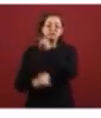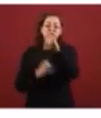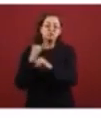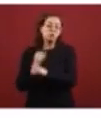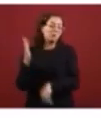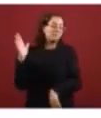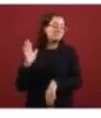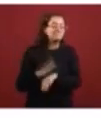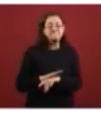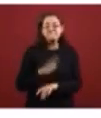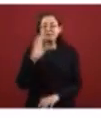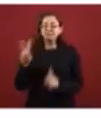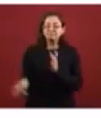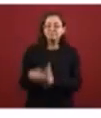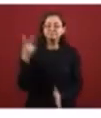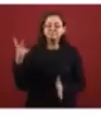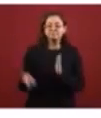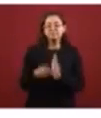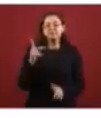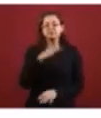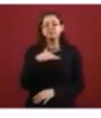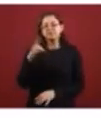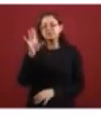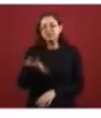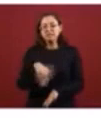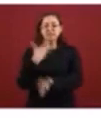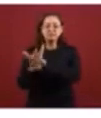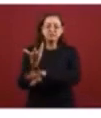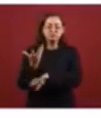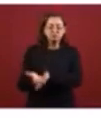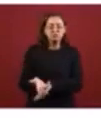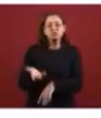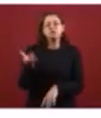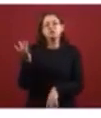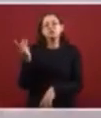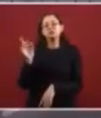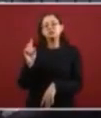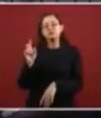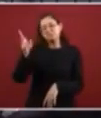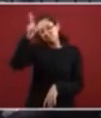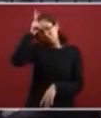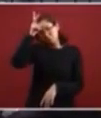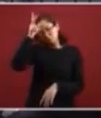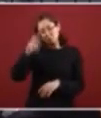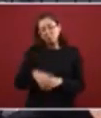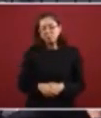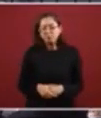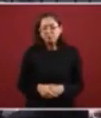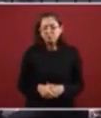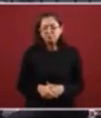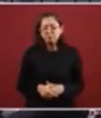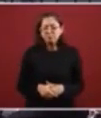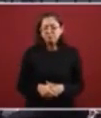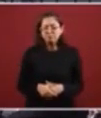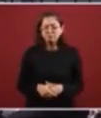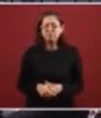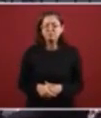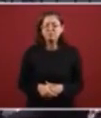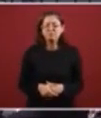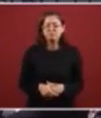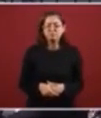intercambio de menciones ocurrió en chile en eeuu en perú siguiente por favor aquí lo que es más importante